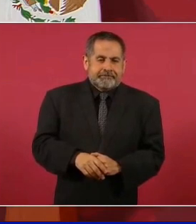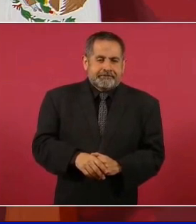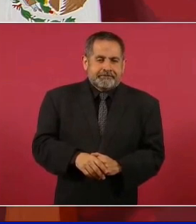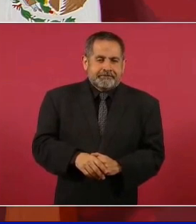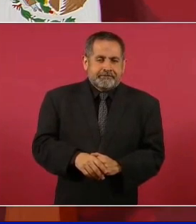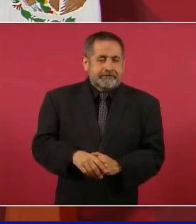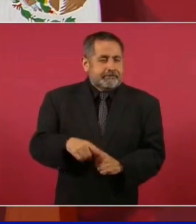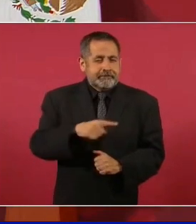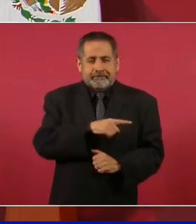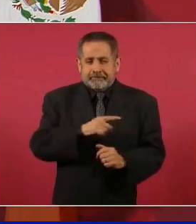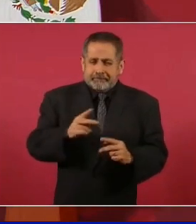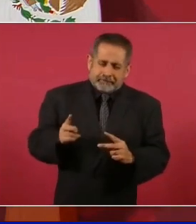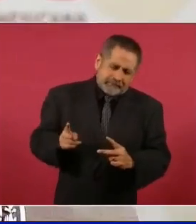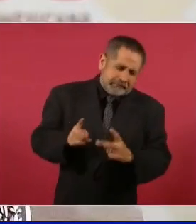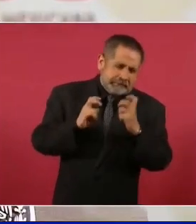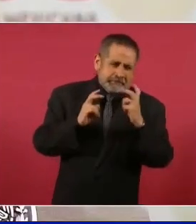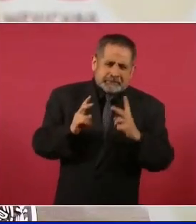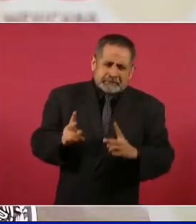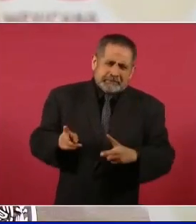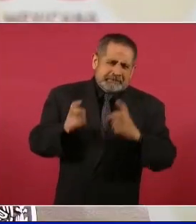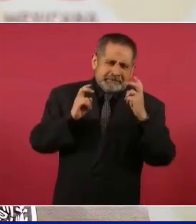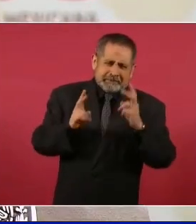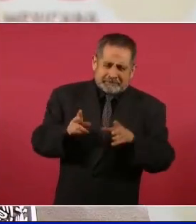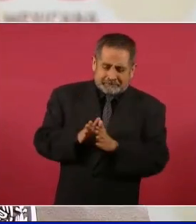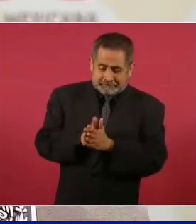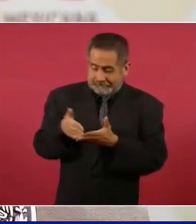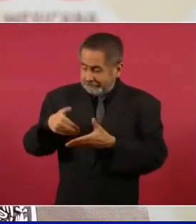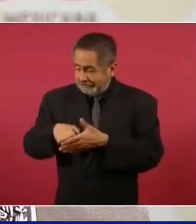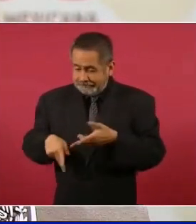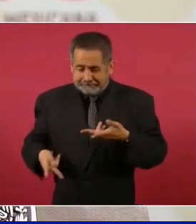Un robadero de carteras, pero